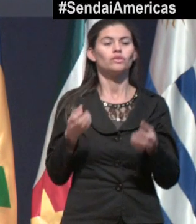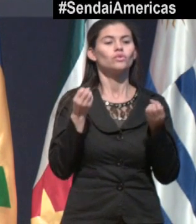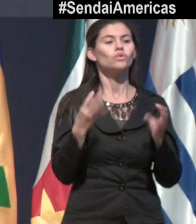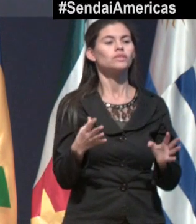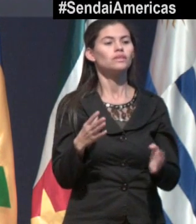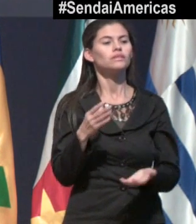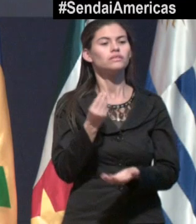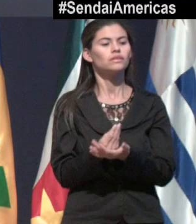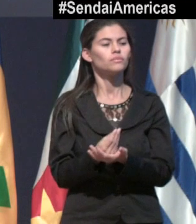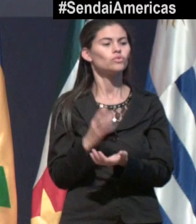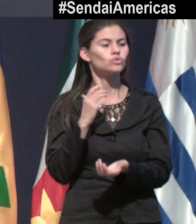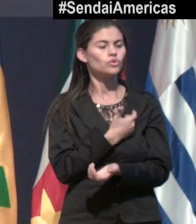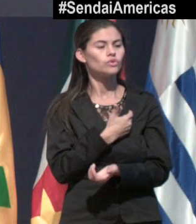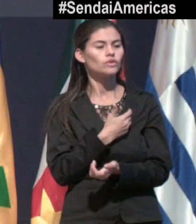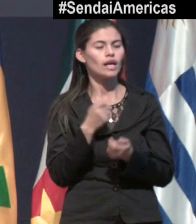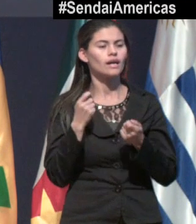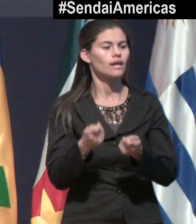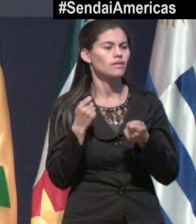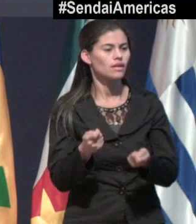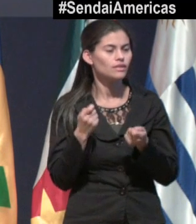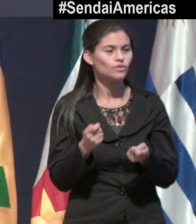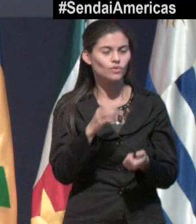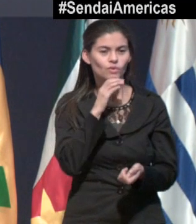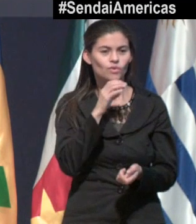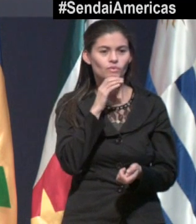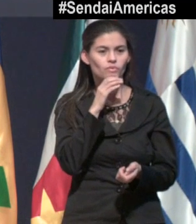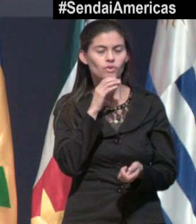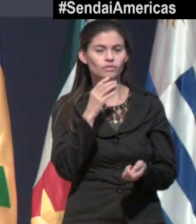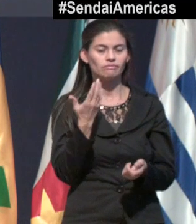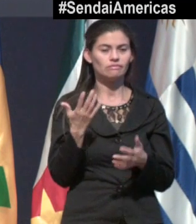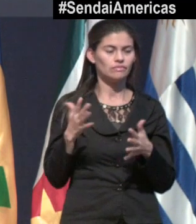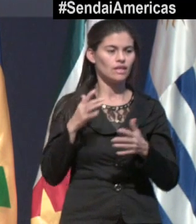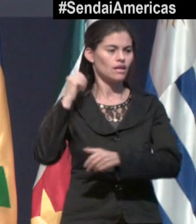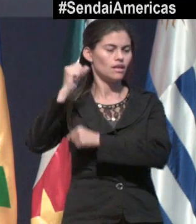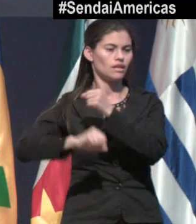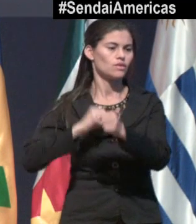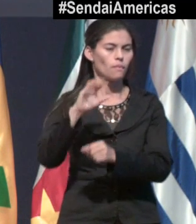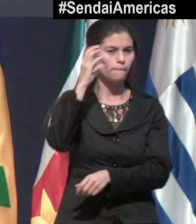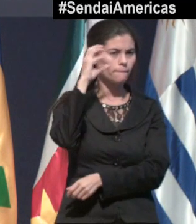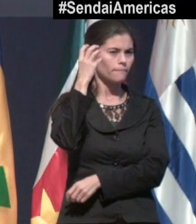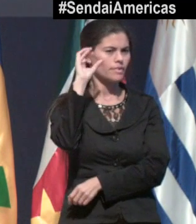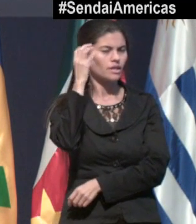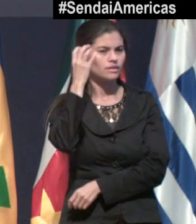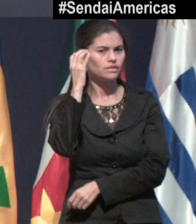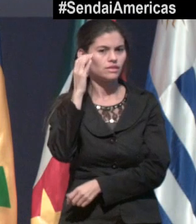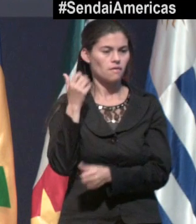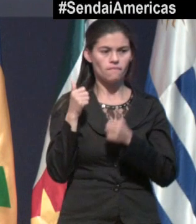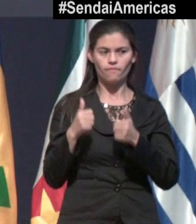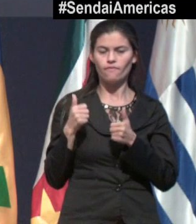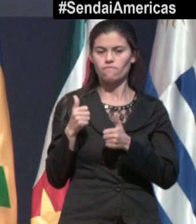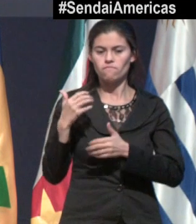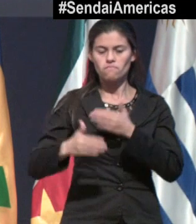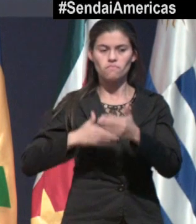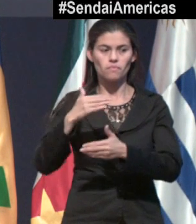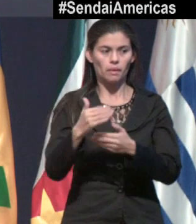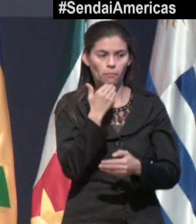podremos estar haciendo nuestras inversiones tranquilamente durante varios años, tal vez pensando que nos anda muy bien,